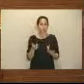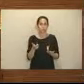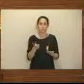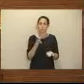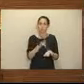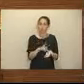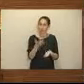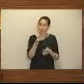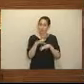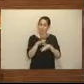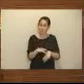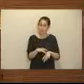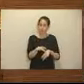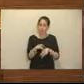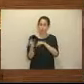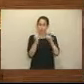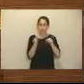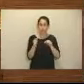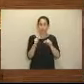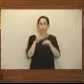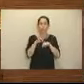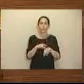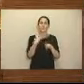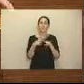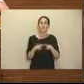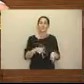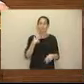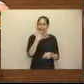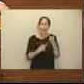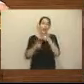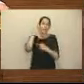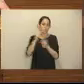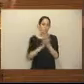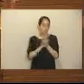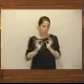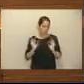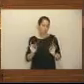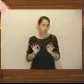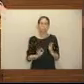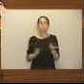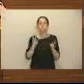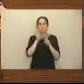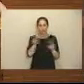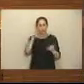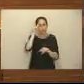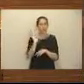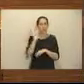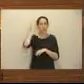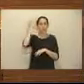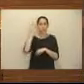de orientación política general del año pasado. Bien, nos encontramos ante un amplio abanico de iniciativas, pero